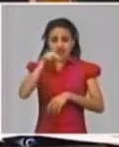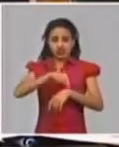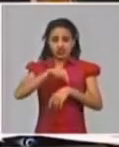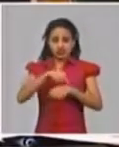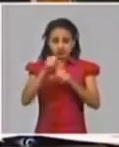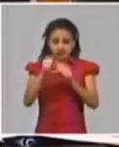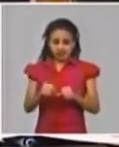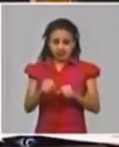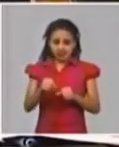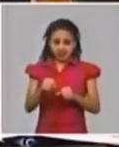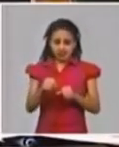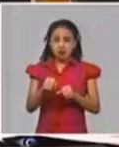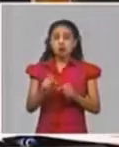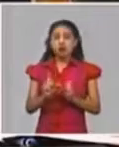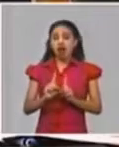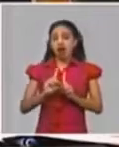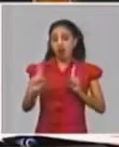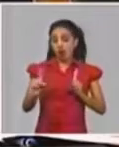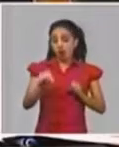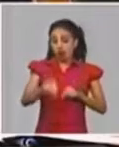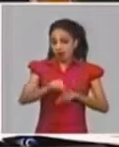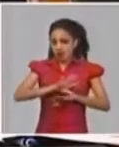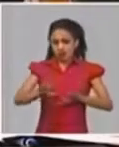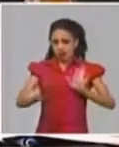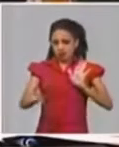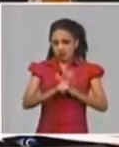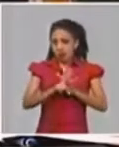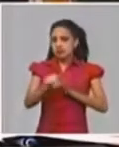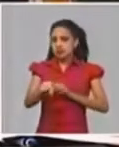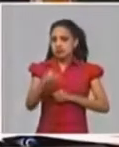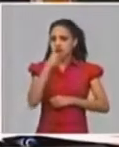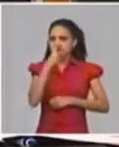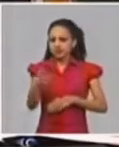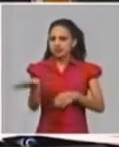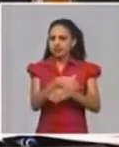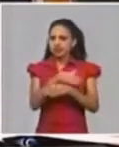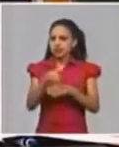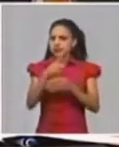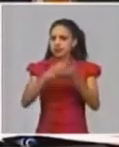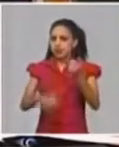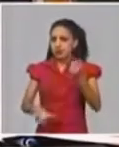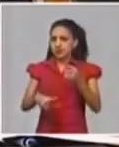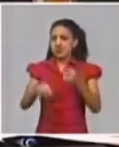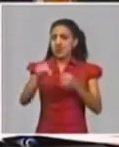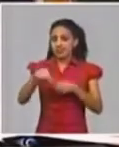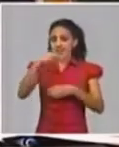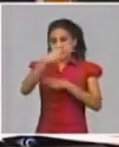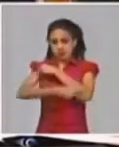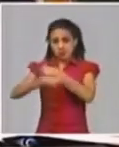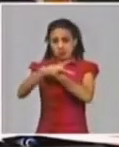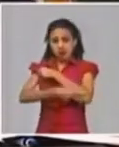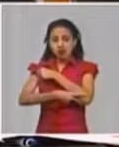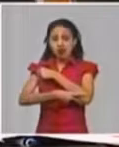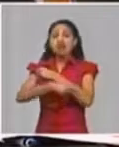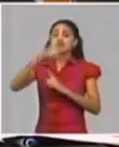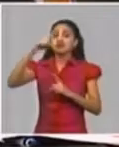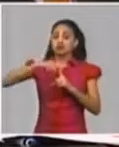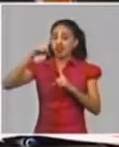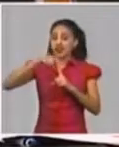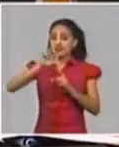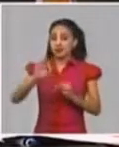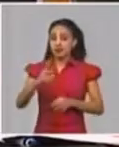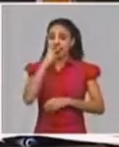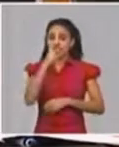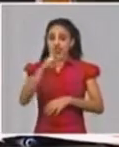esa nación, y ya están dispuestos desde hoy para salir hacia las diferentes provincias de Sudáfrica a esta tarea que se le ha